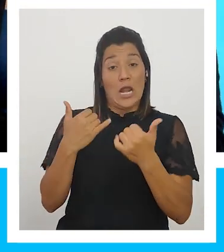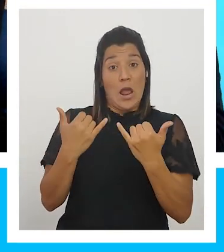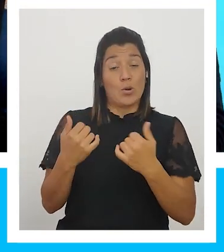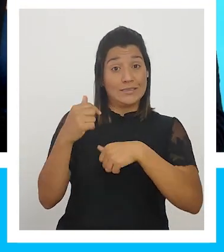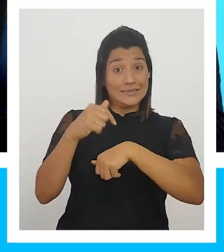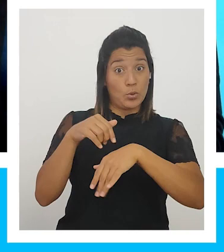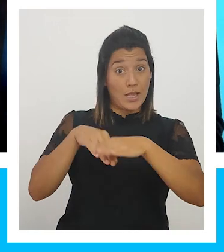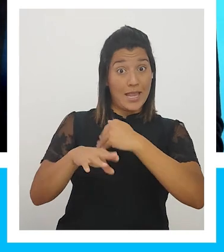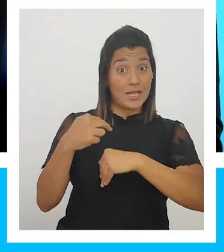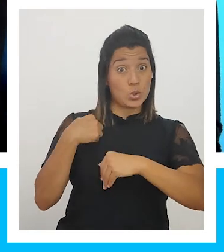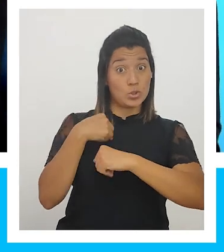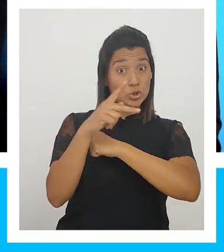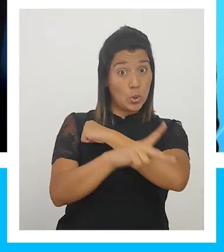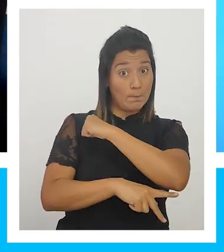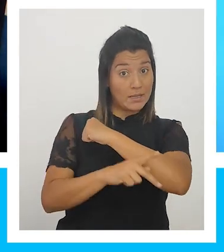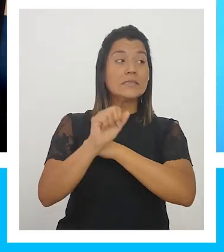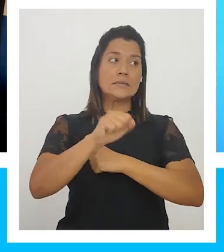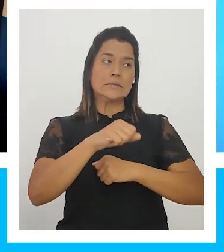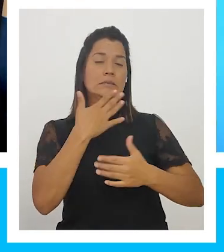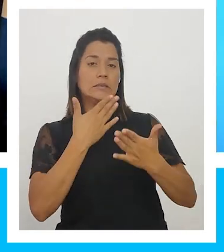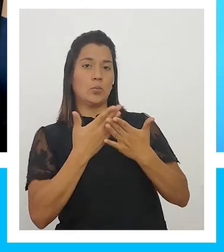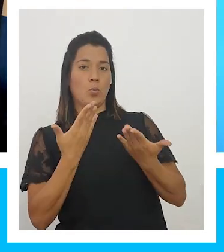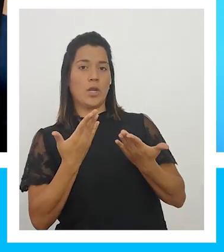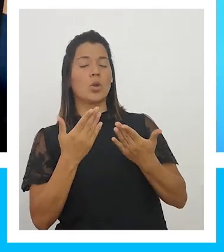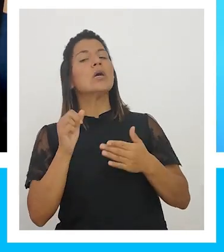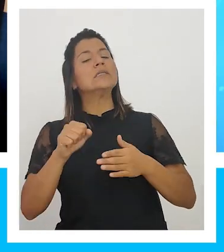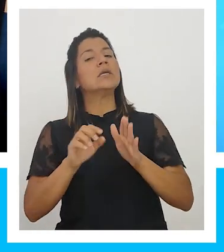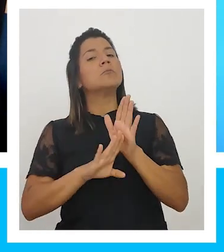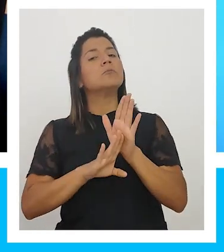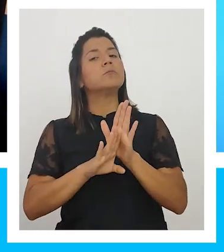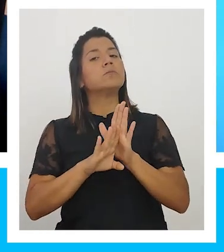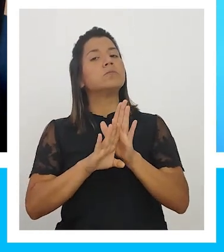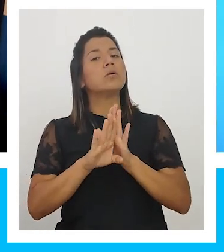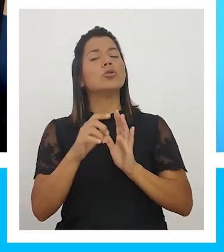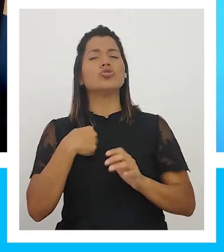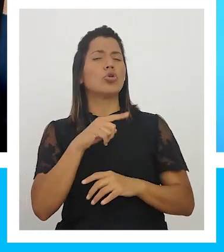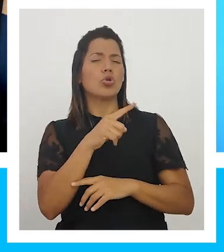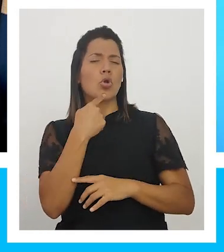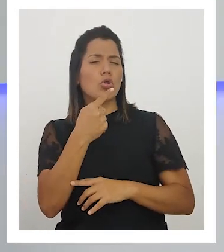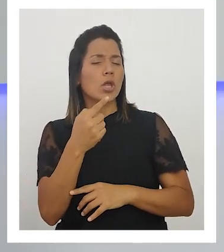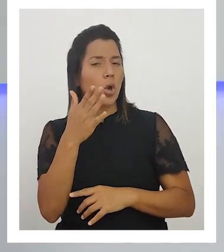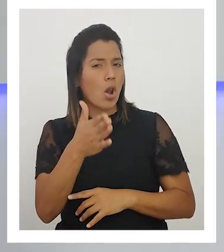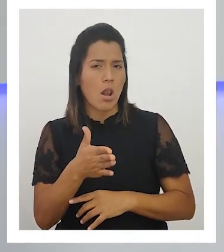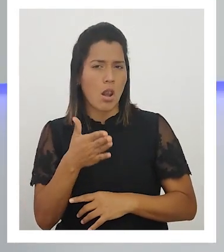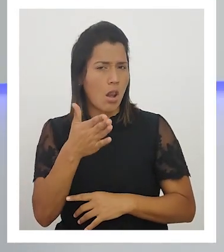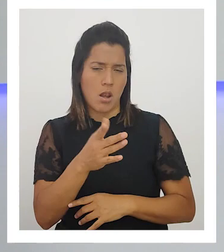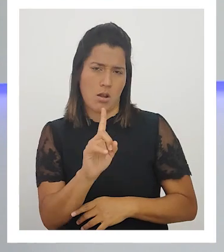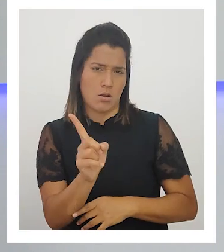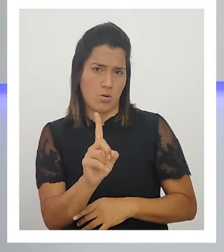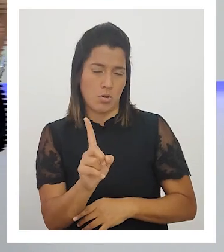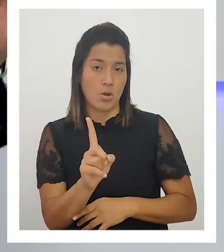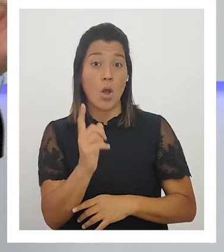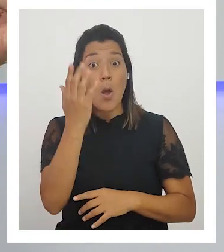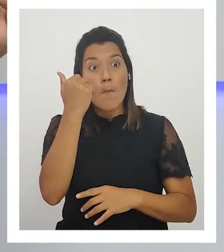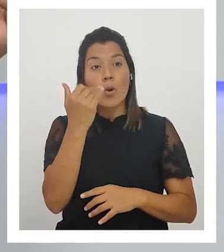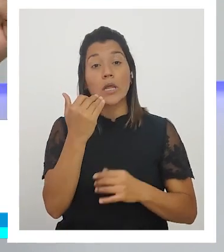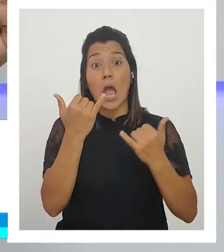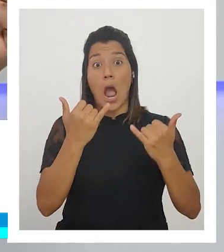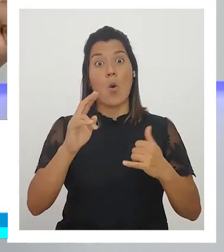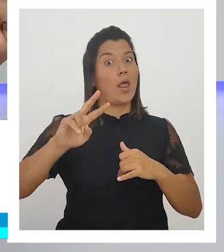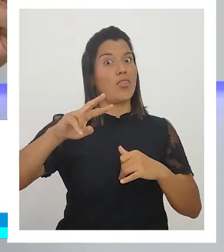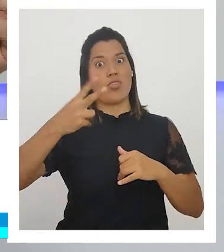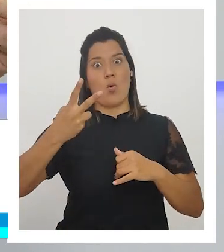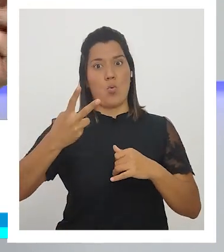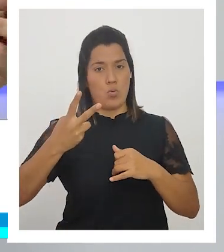bueno, ha ido creciendo, yo no diría que a un paso muy lento porque ha duplicado la velocidad. Repito, en